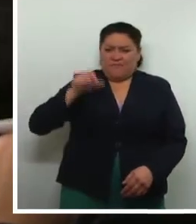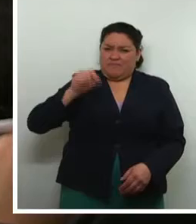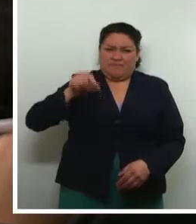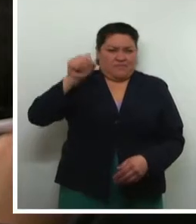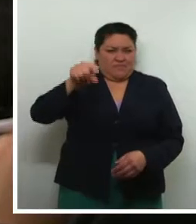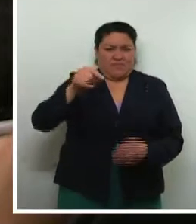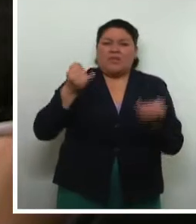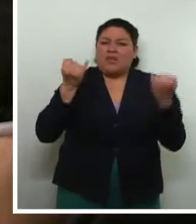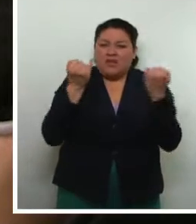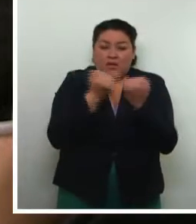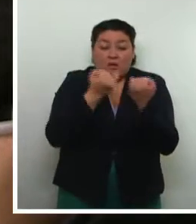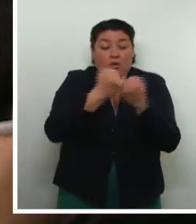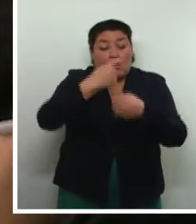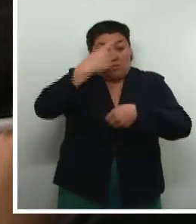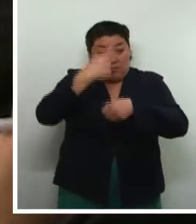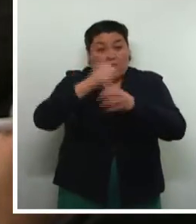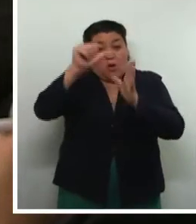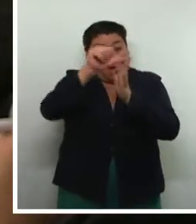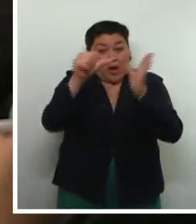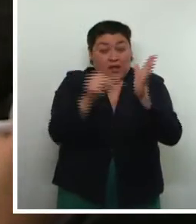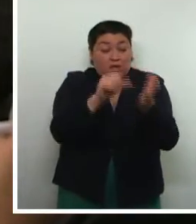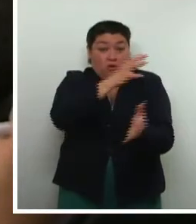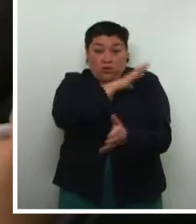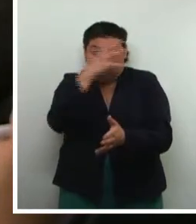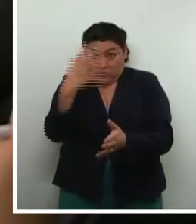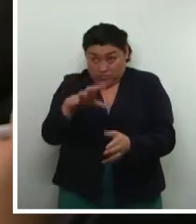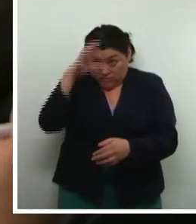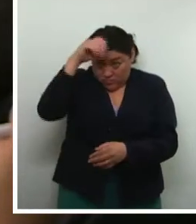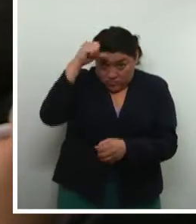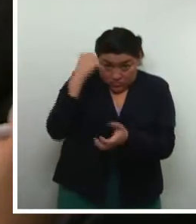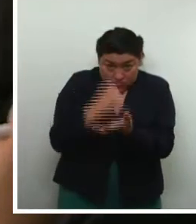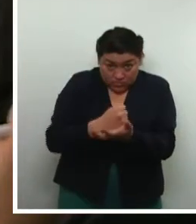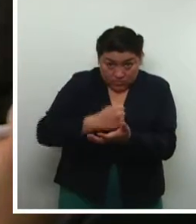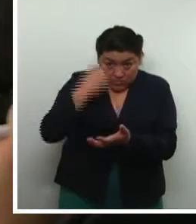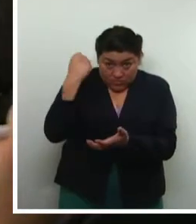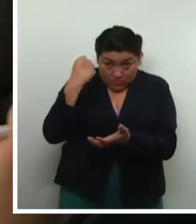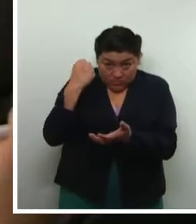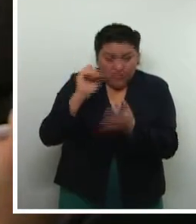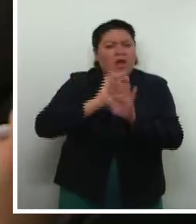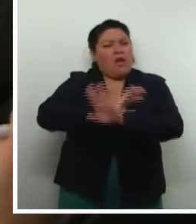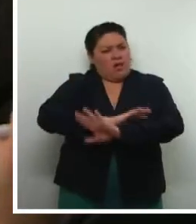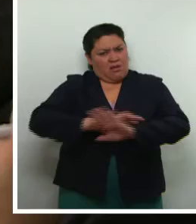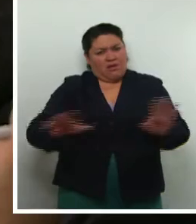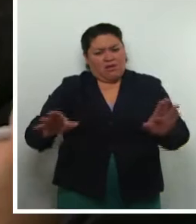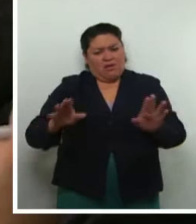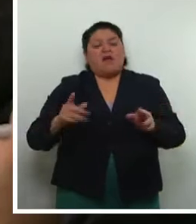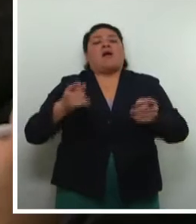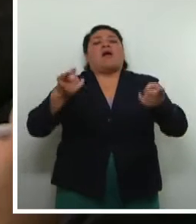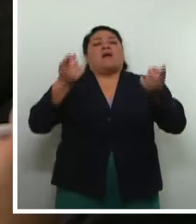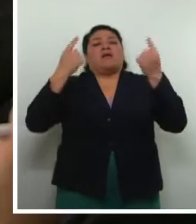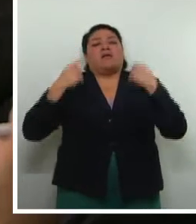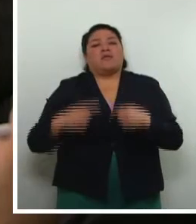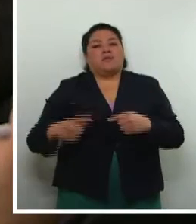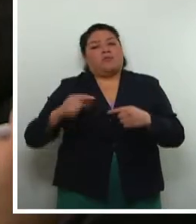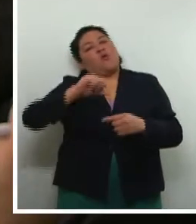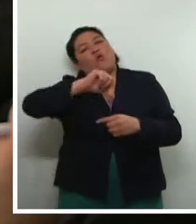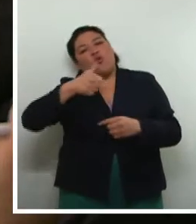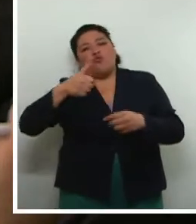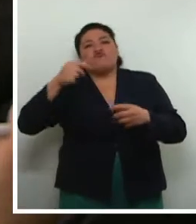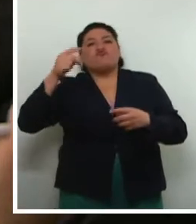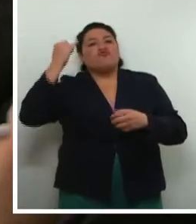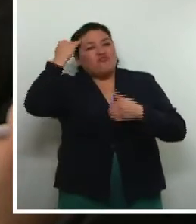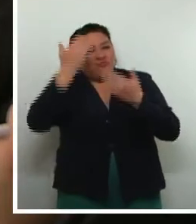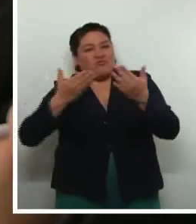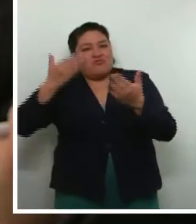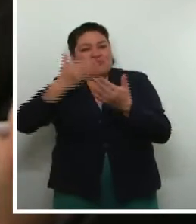se aprueba en lo general sin que dentro de ese acuerdo en lo general estén